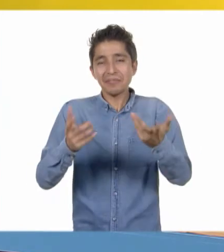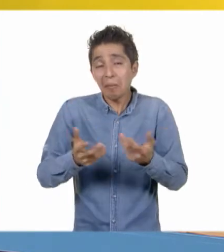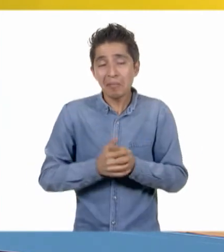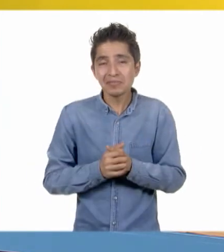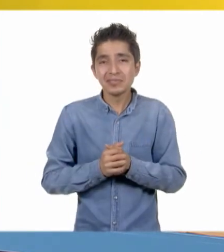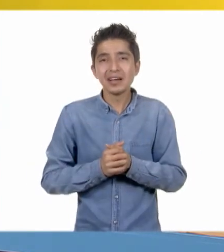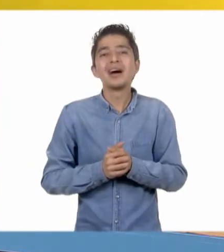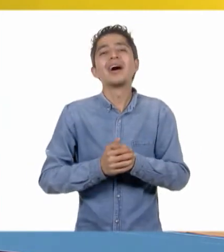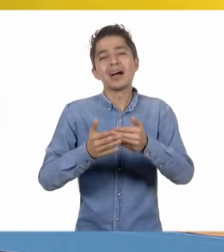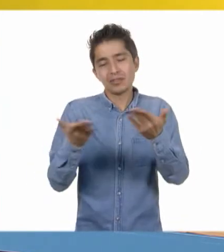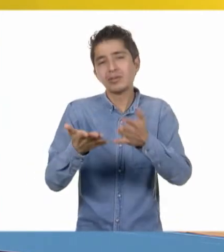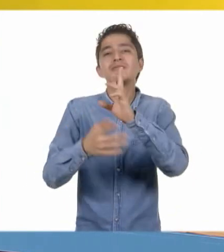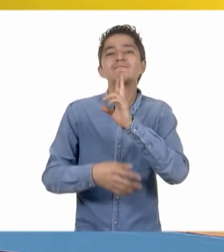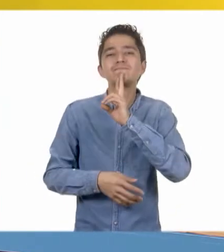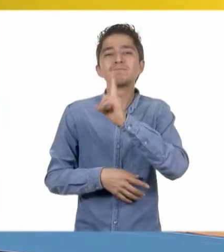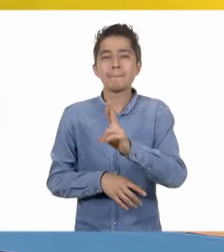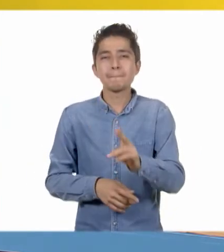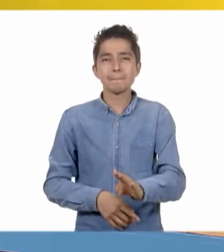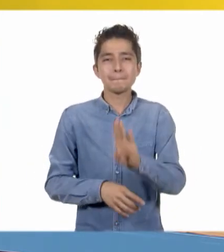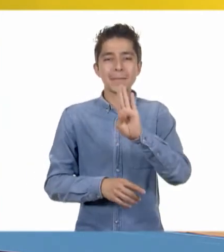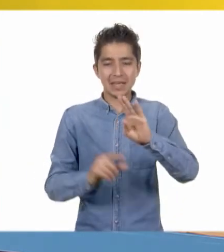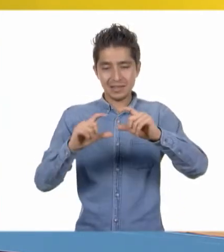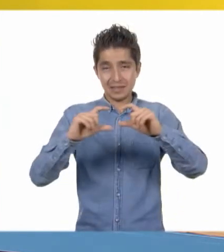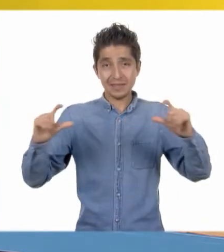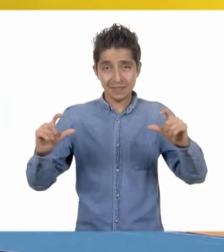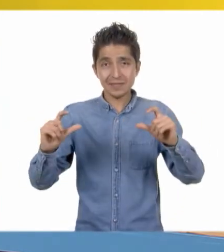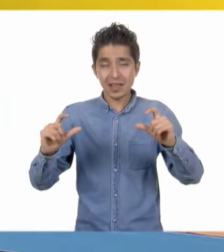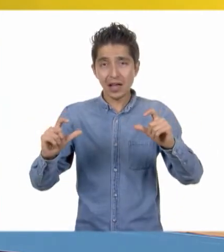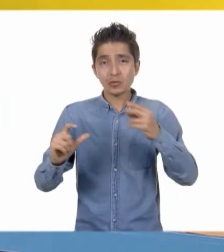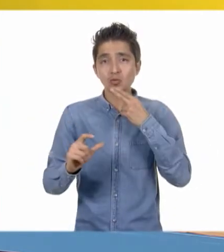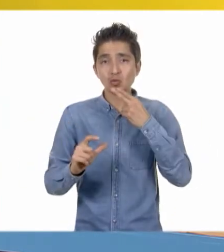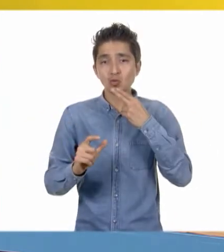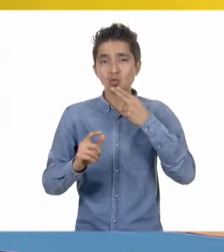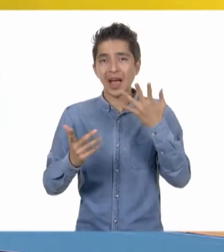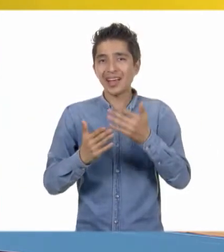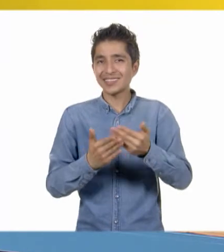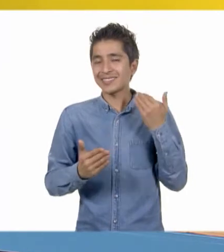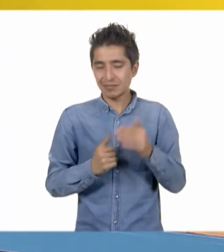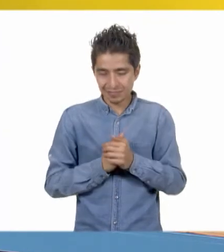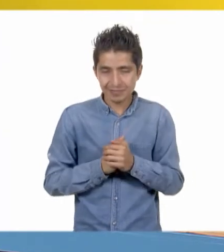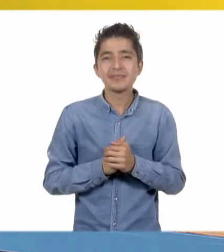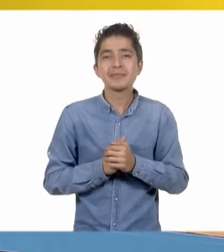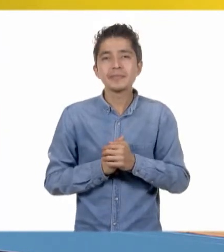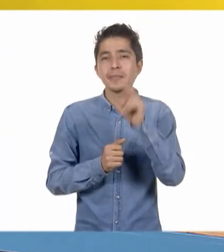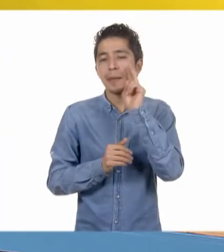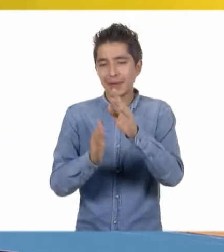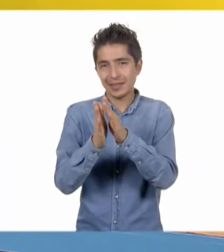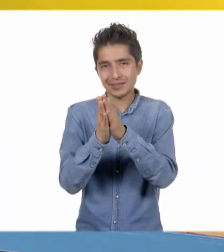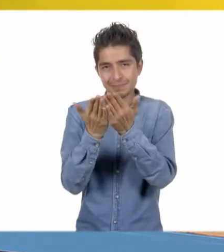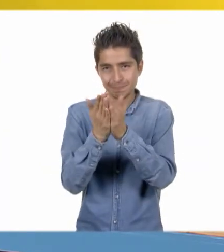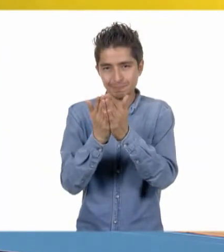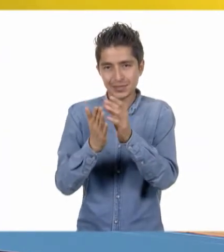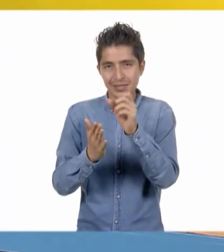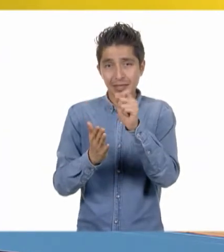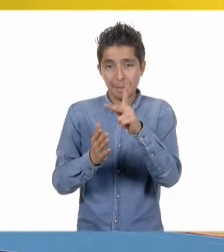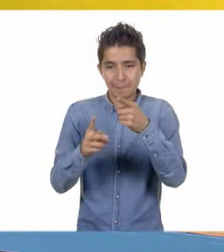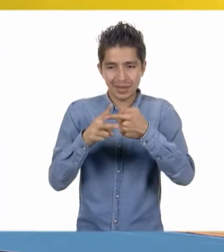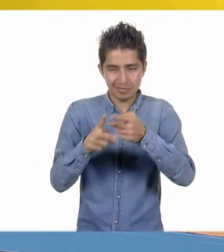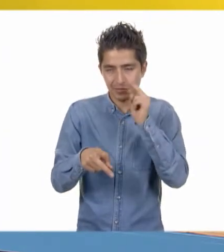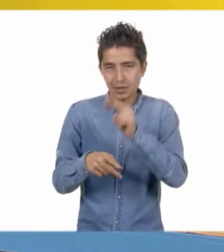entonces respondamos el inciso B usando el procedimiento anterior. Veamos el libro de texto, pero les